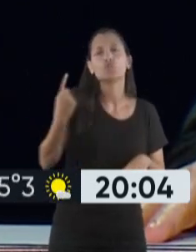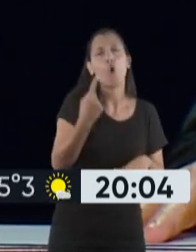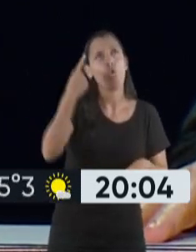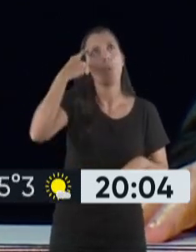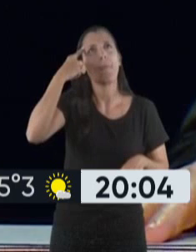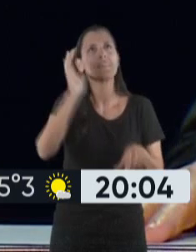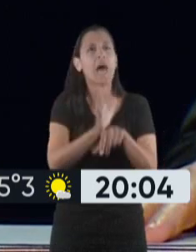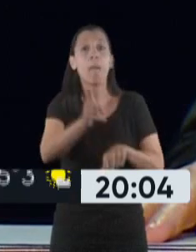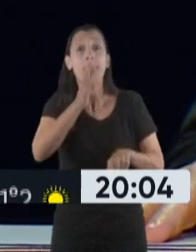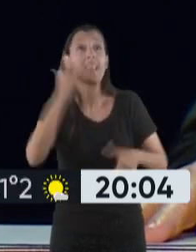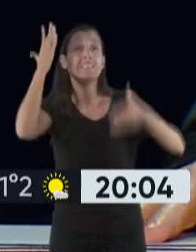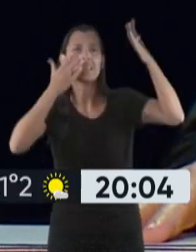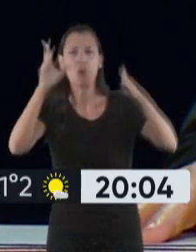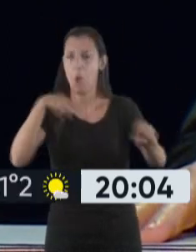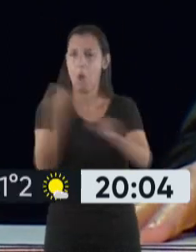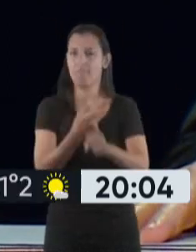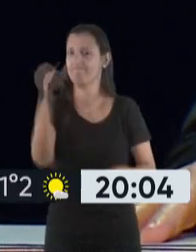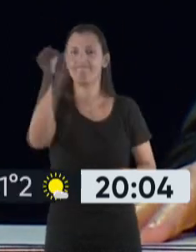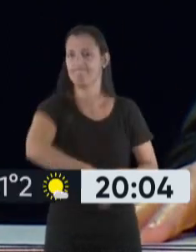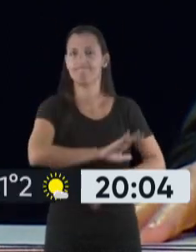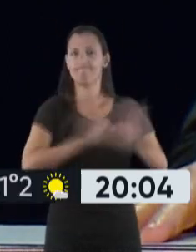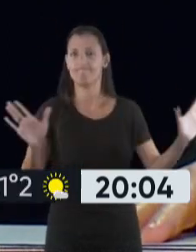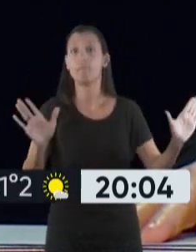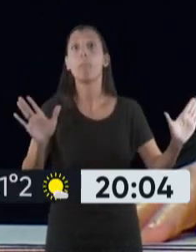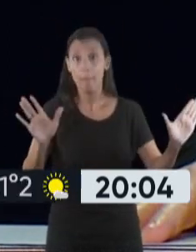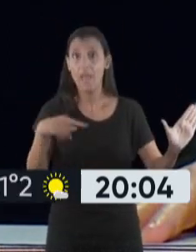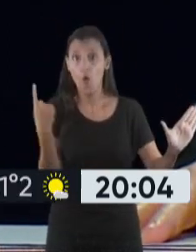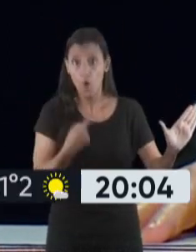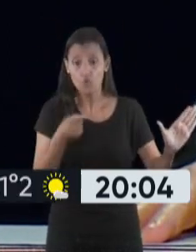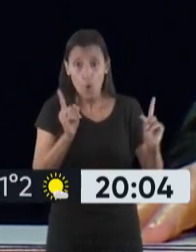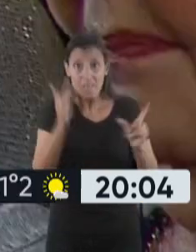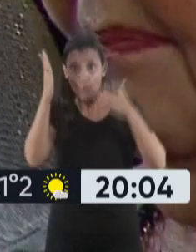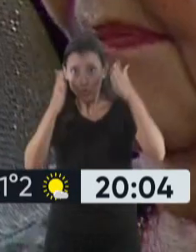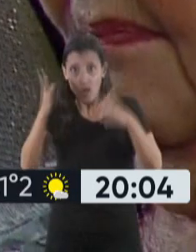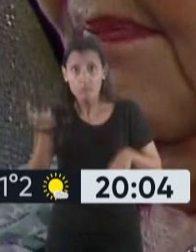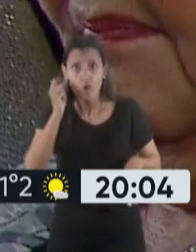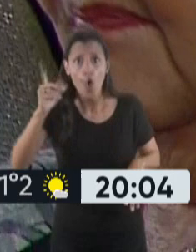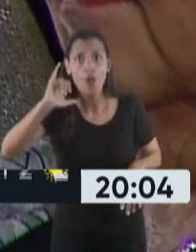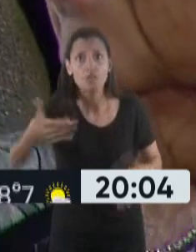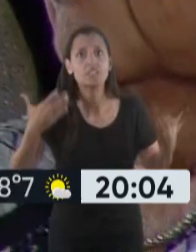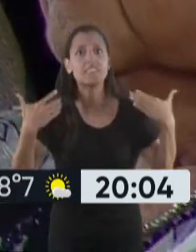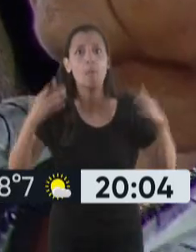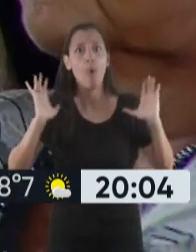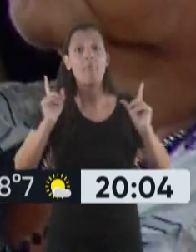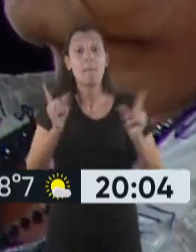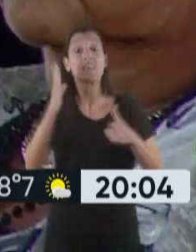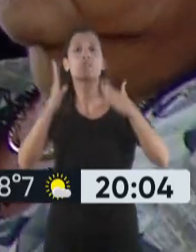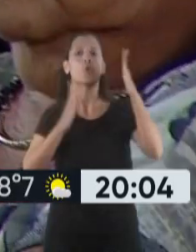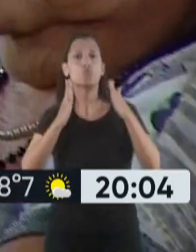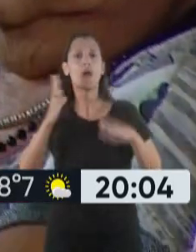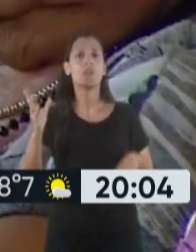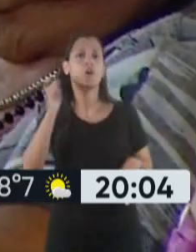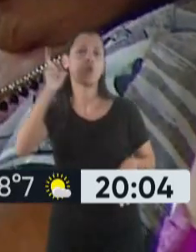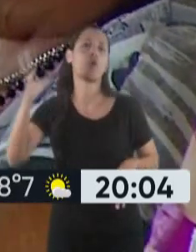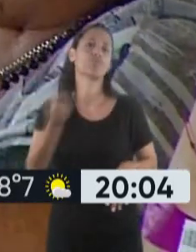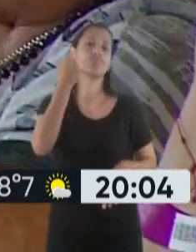un sueño imposible de realizar. Sin embargo, nosotros ese sueño lo realizamos. Esa utopía pudimos